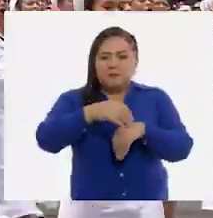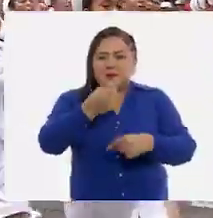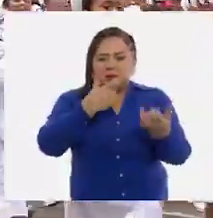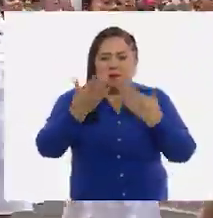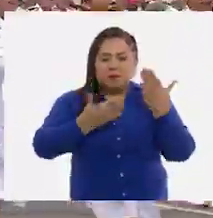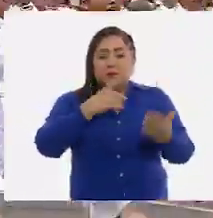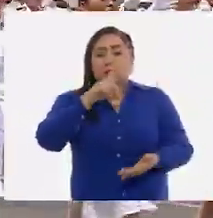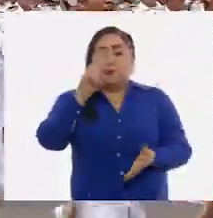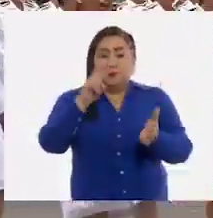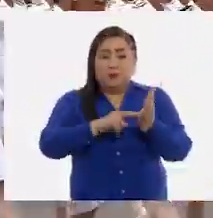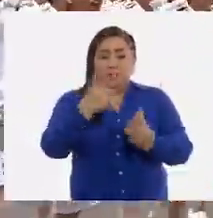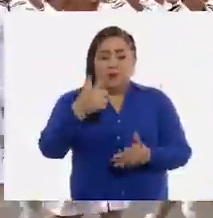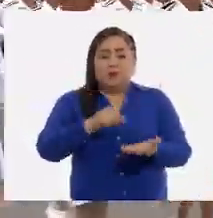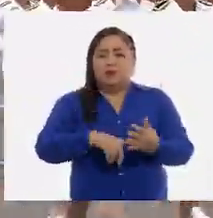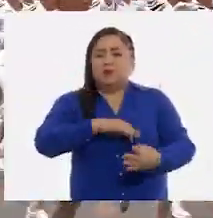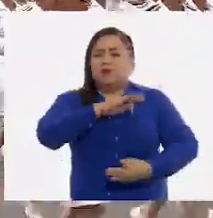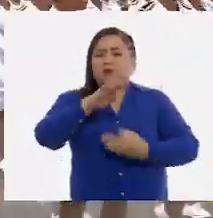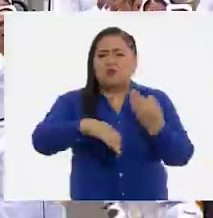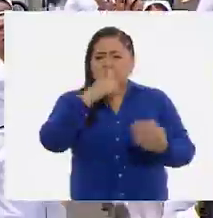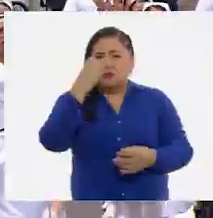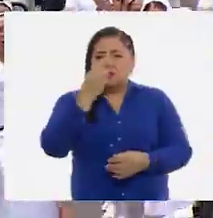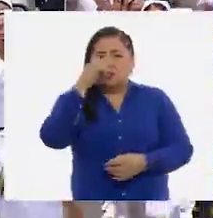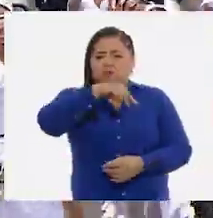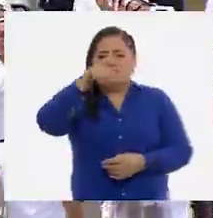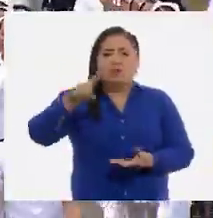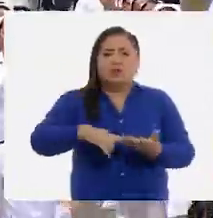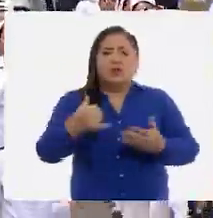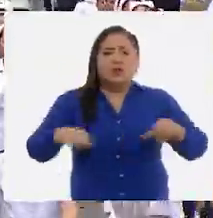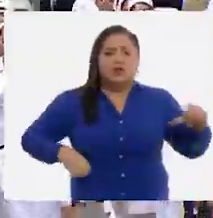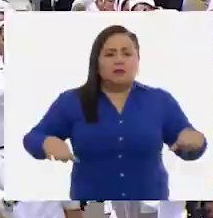2007 están formalmente en todos los colegios y actividades, y han logrado esto.